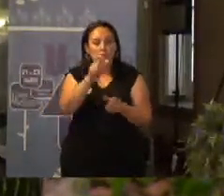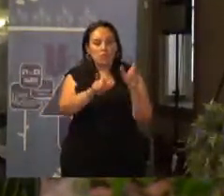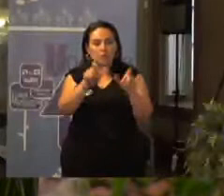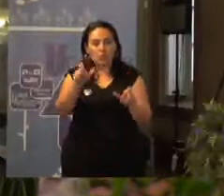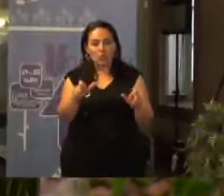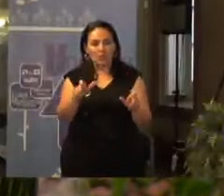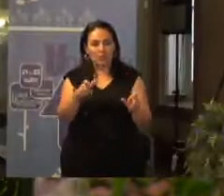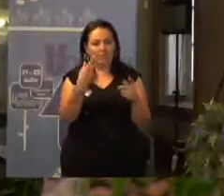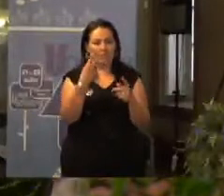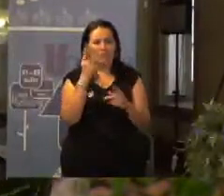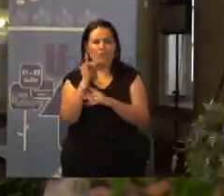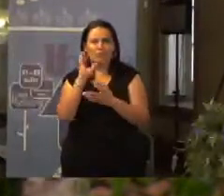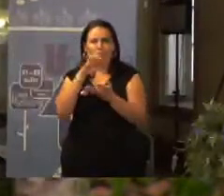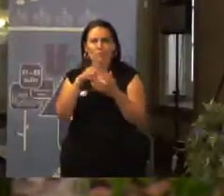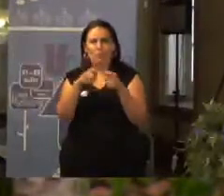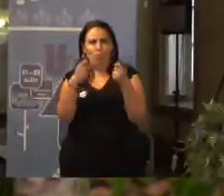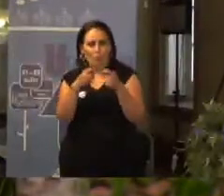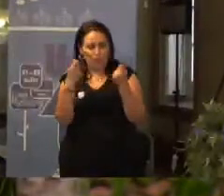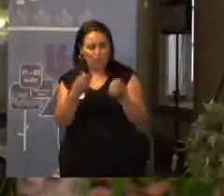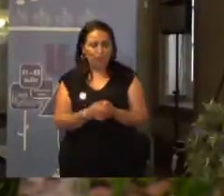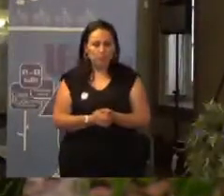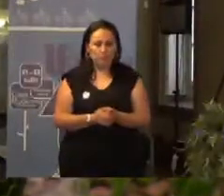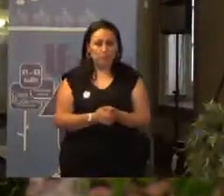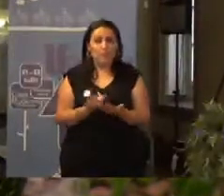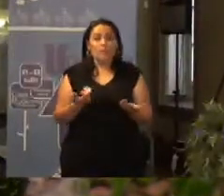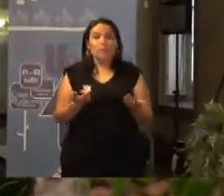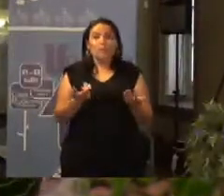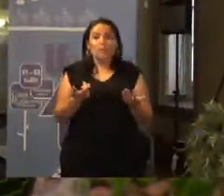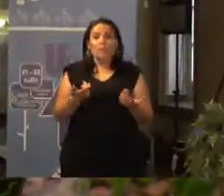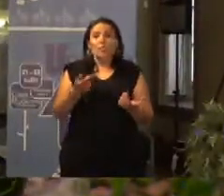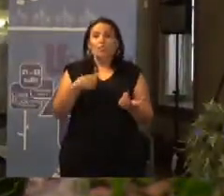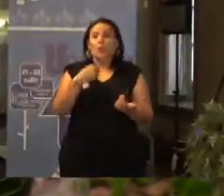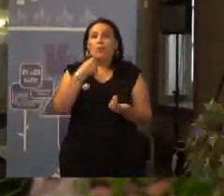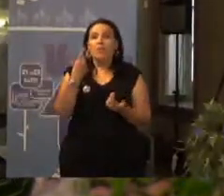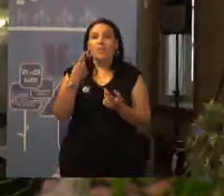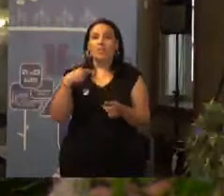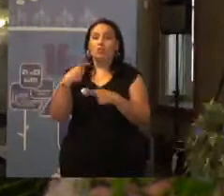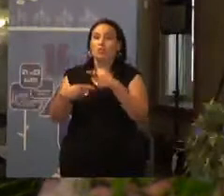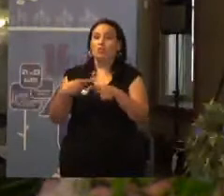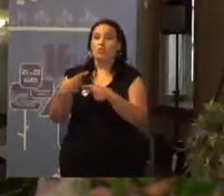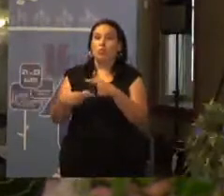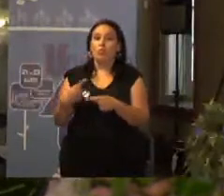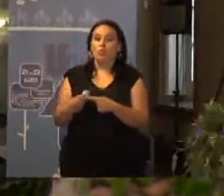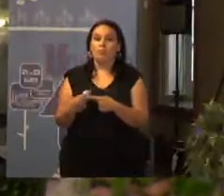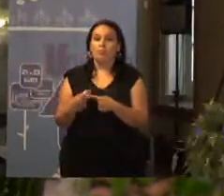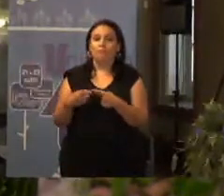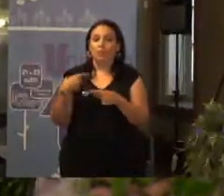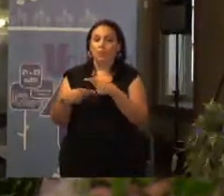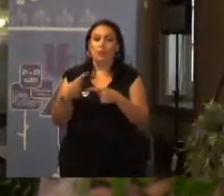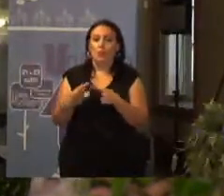non? Non me atrevería a dicir que a consecución da democracia formal é pouca cousa, pero é